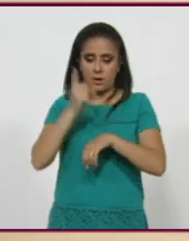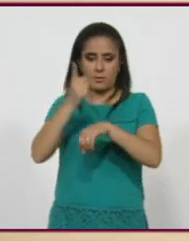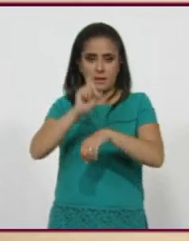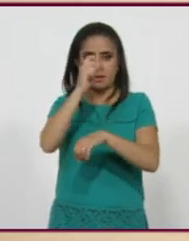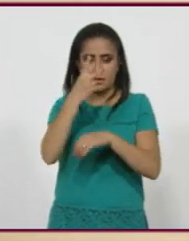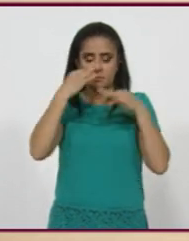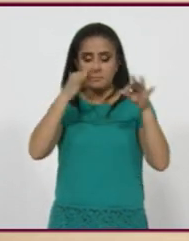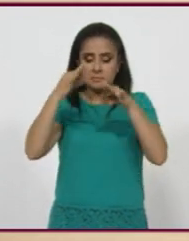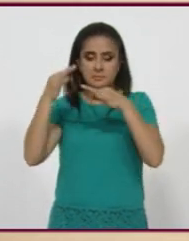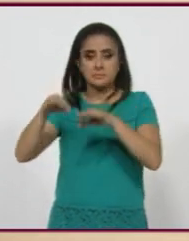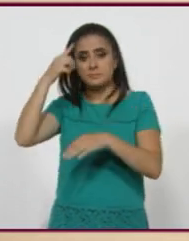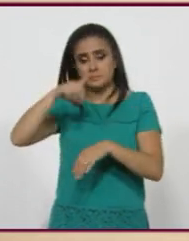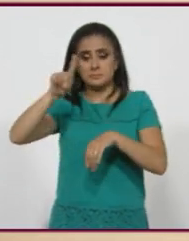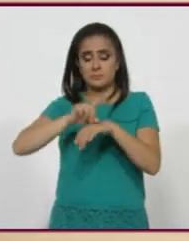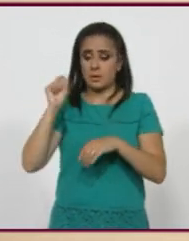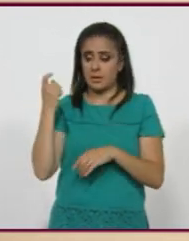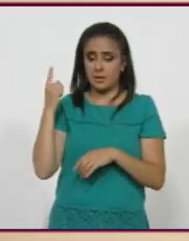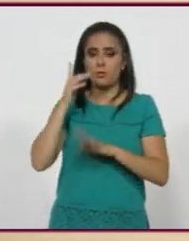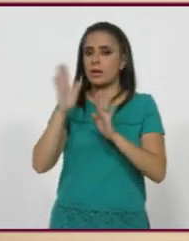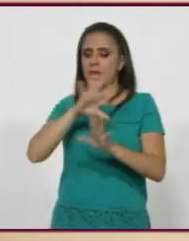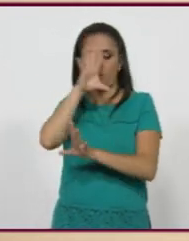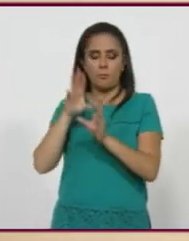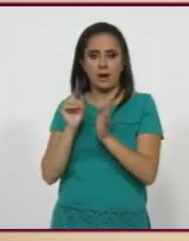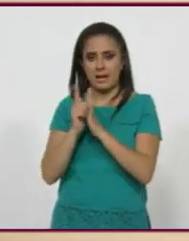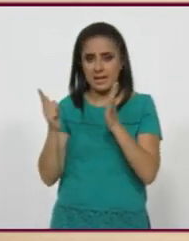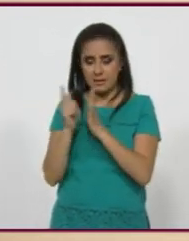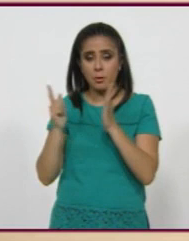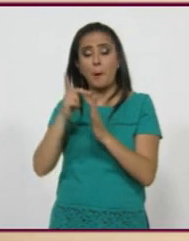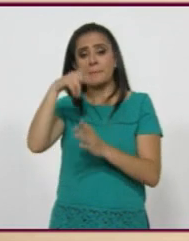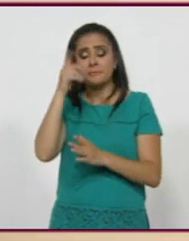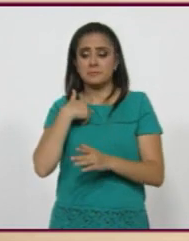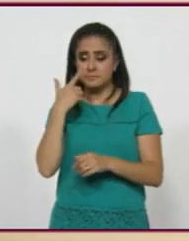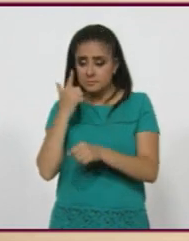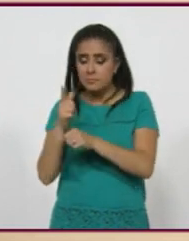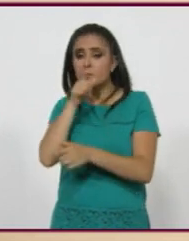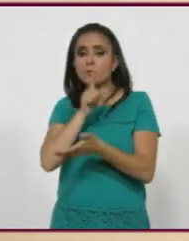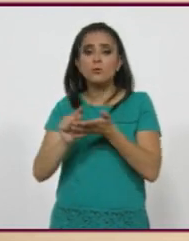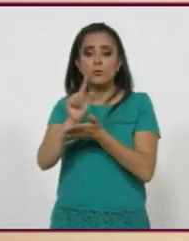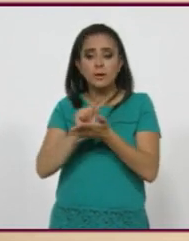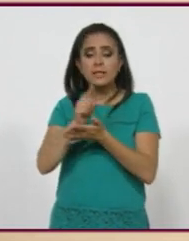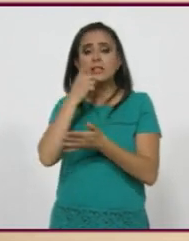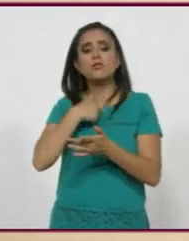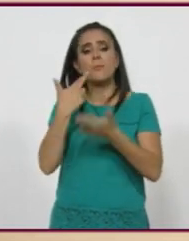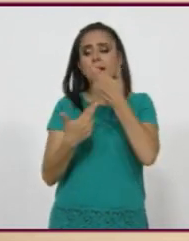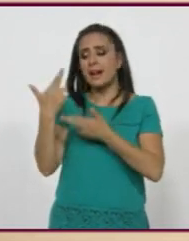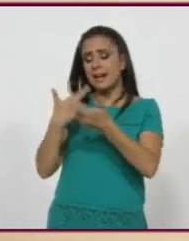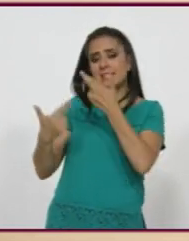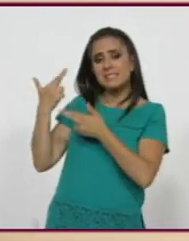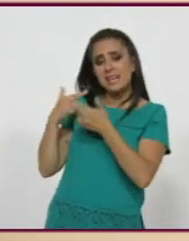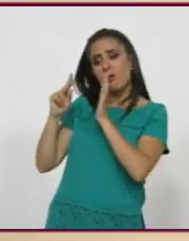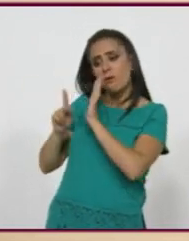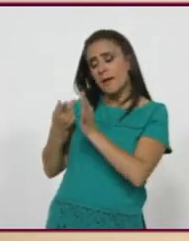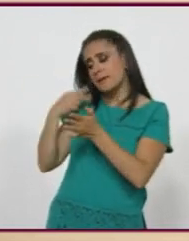22 páginas, para el día 21 estaría ya leído el libro. Sin embargo, he encontrado algunos tweets que dicen, yo ya me regresé porque está tan bueno que voy a